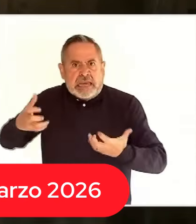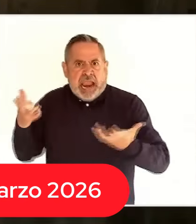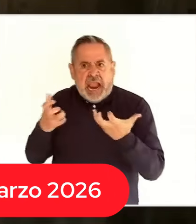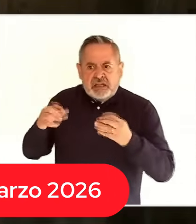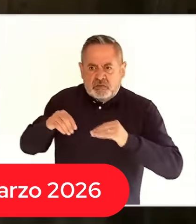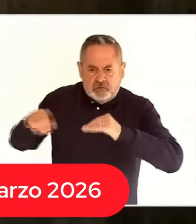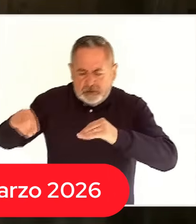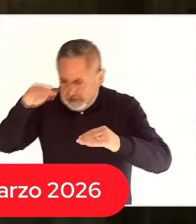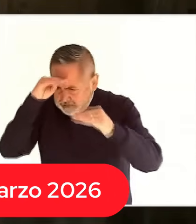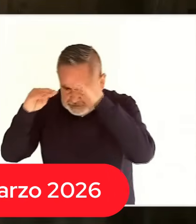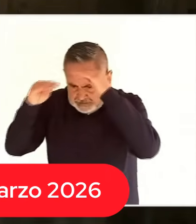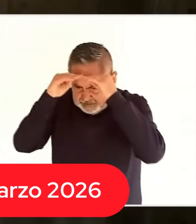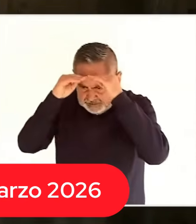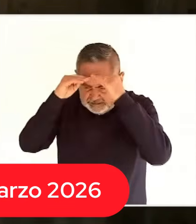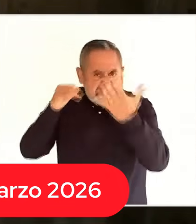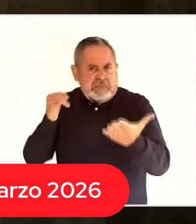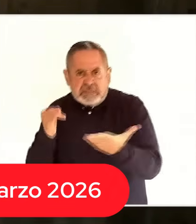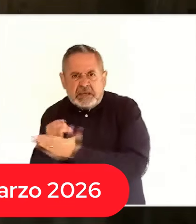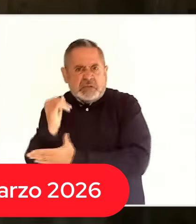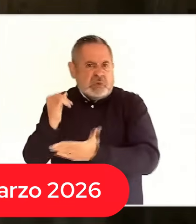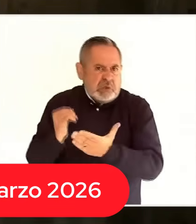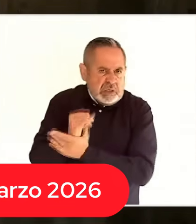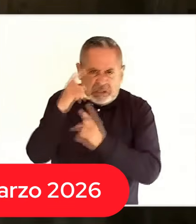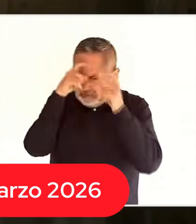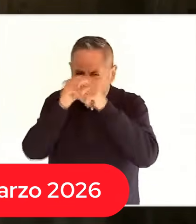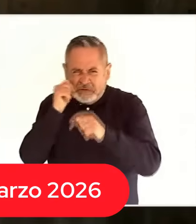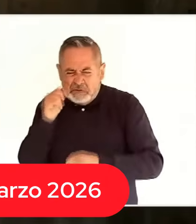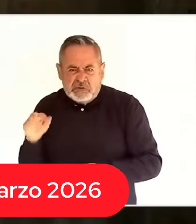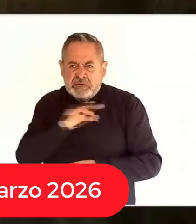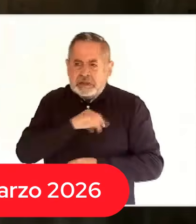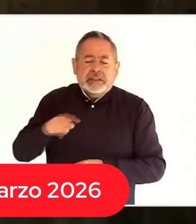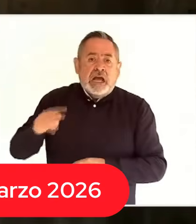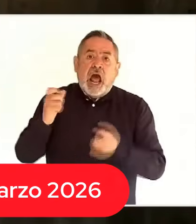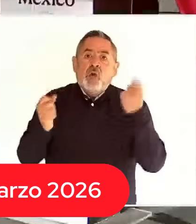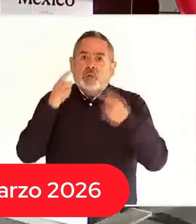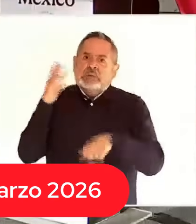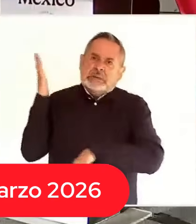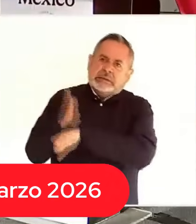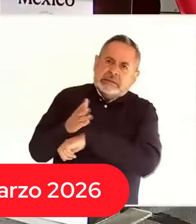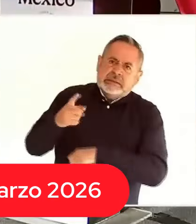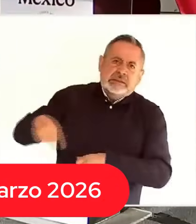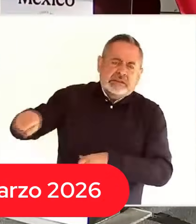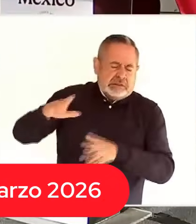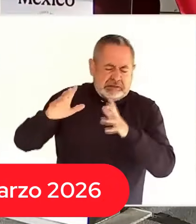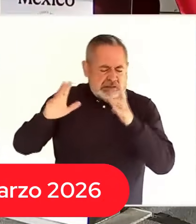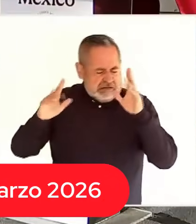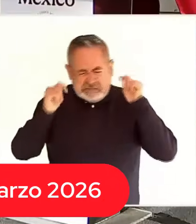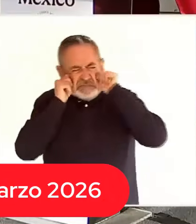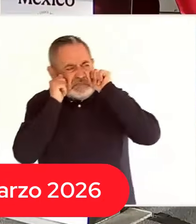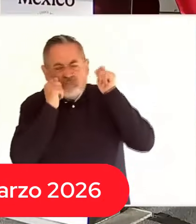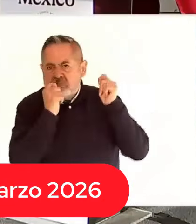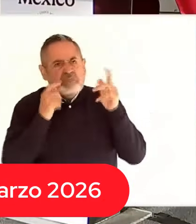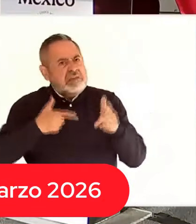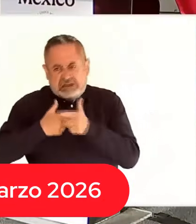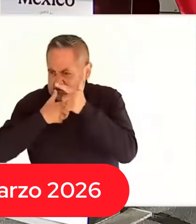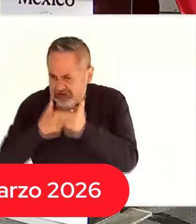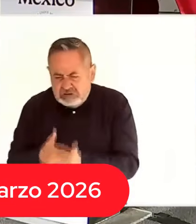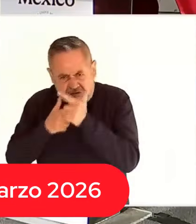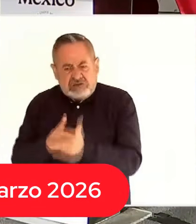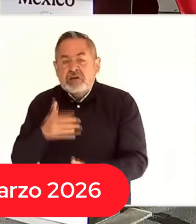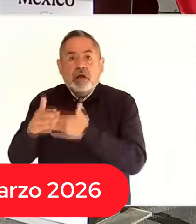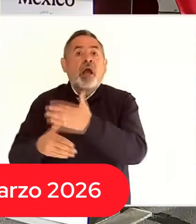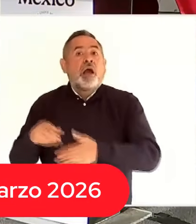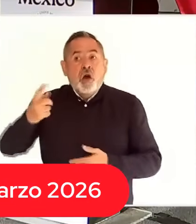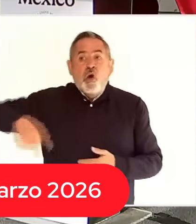tomaron decisiones difíciles y enfrentaron consecuencias reales por sus convicciones. Y aún